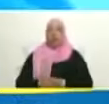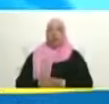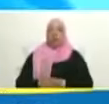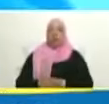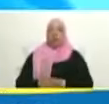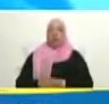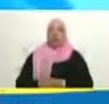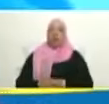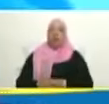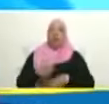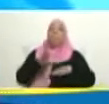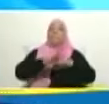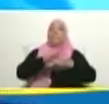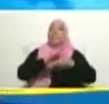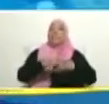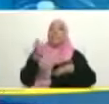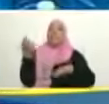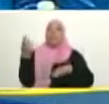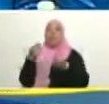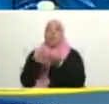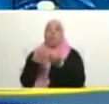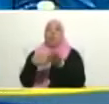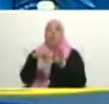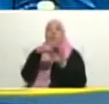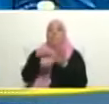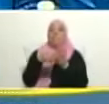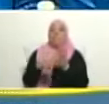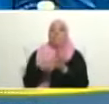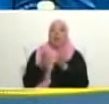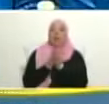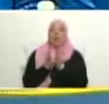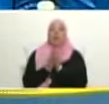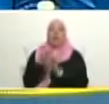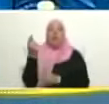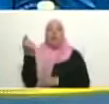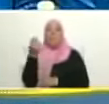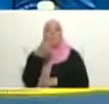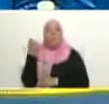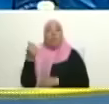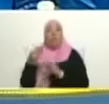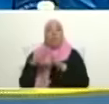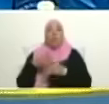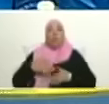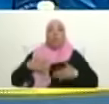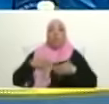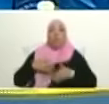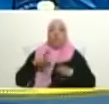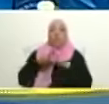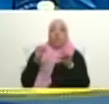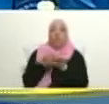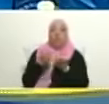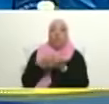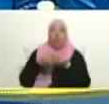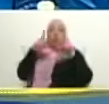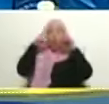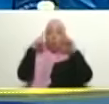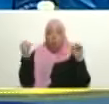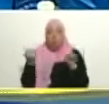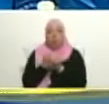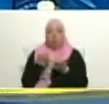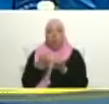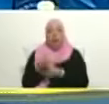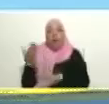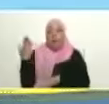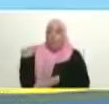Pida por esa boquita que de repente están por darle, ministro. Pida recursos para mejorar el bienestar de todo nuestro personal.